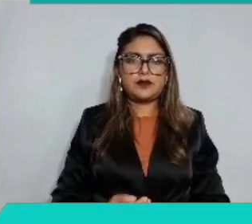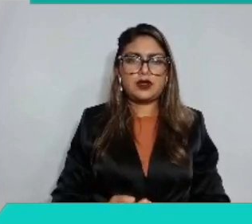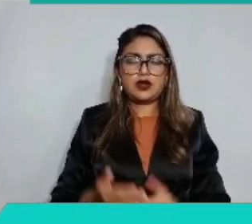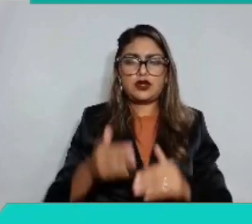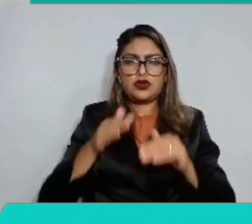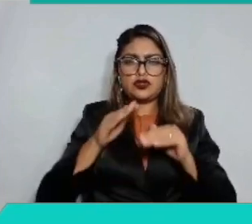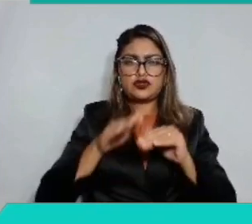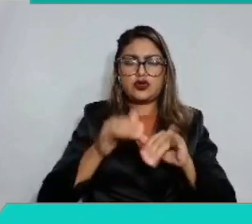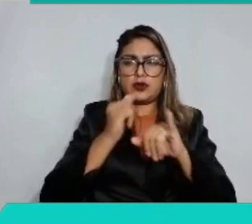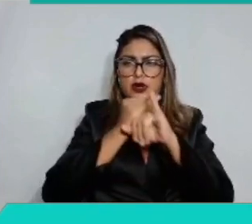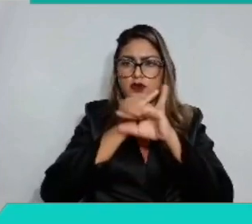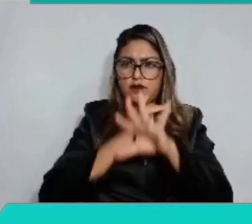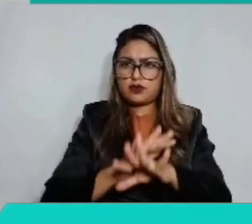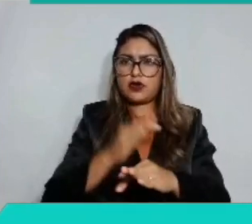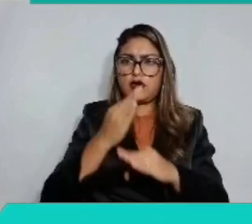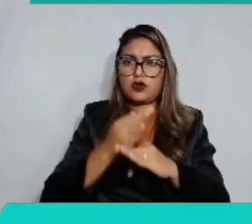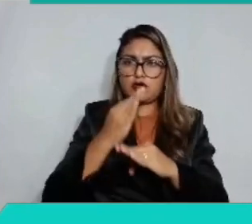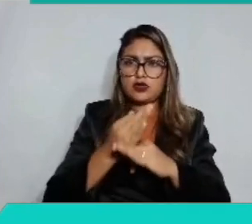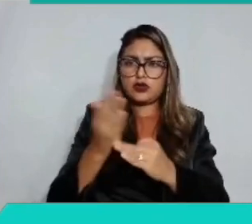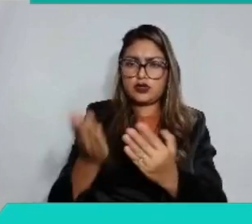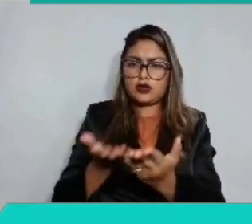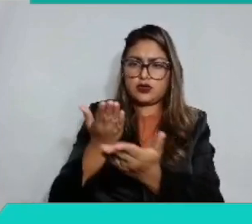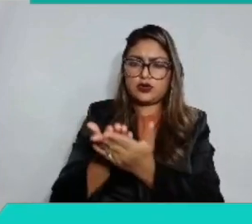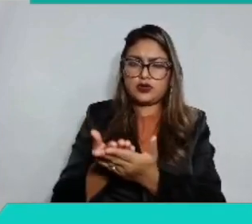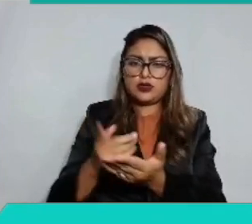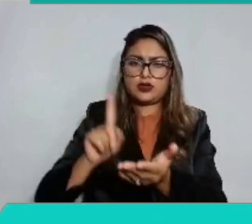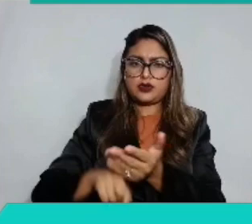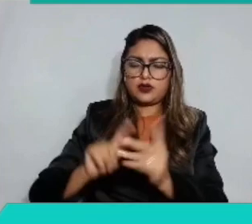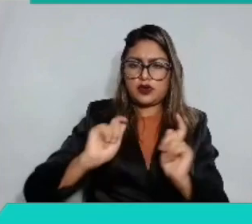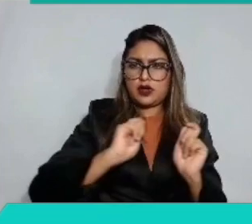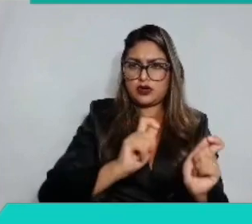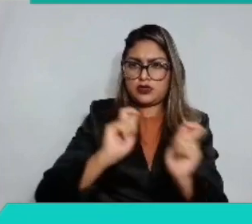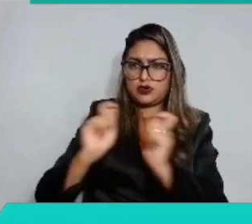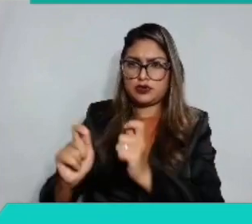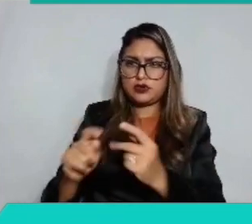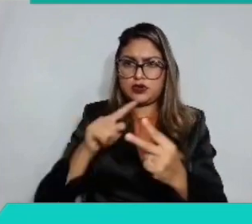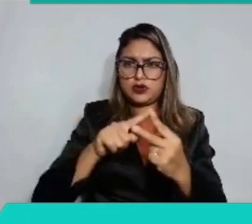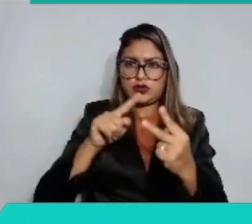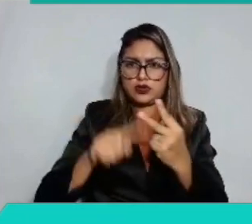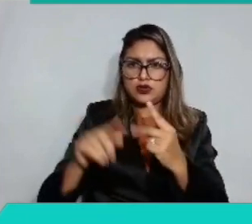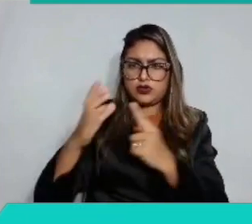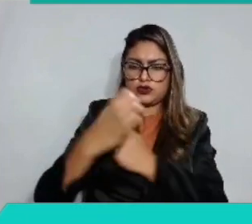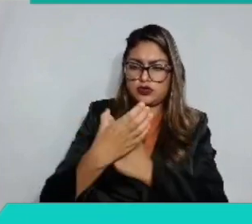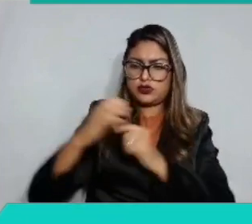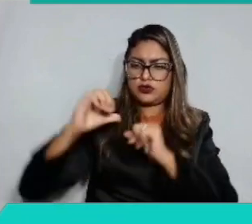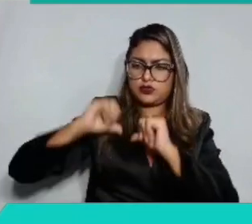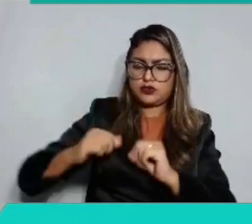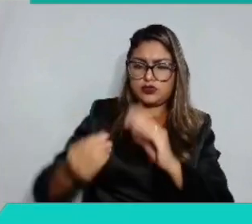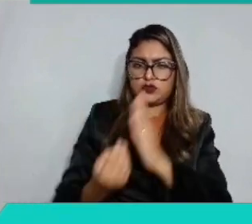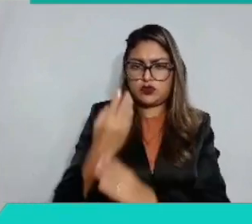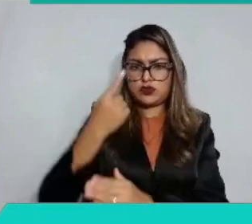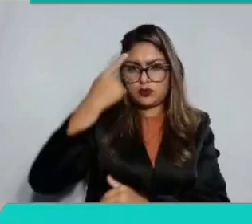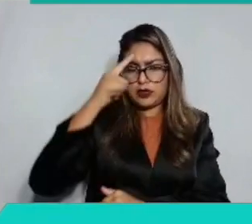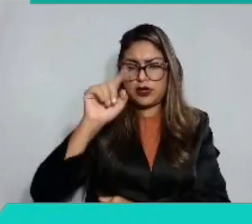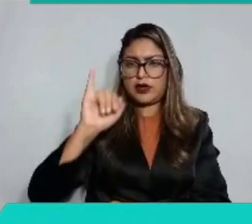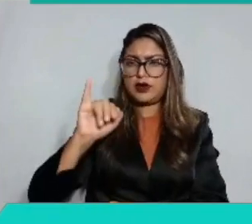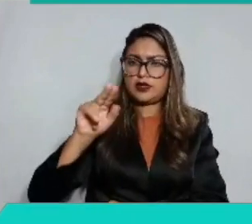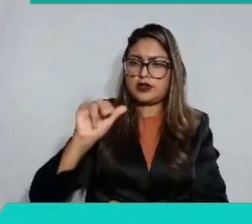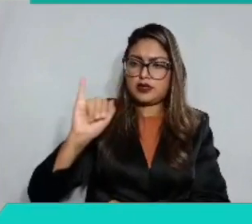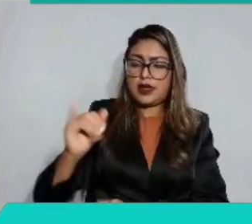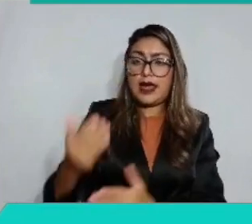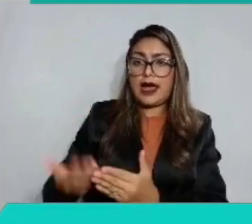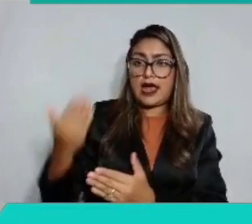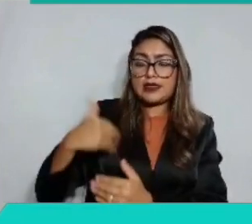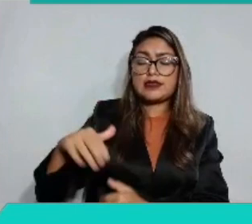objeción de la designación de dos nuevos comisionados del inai que fueron votados por el senado de la República